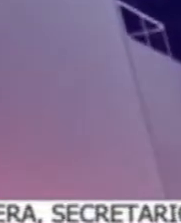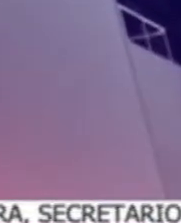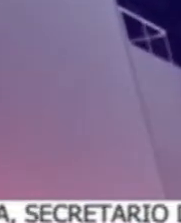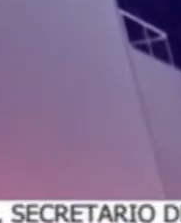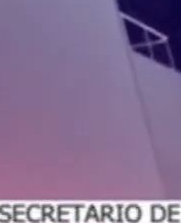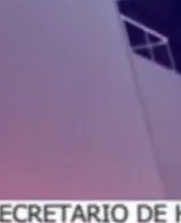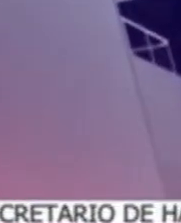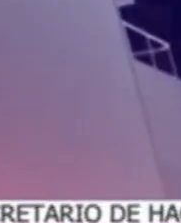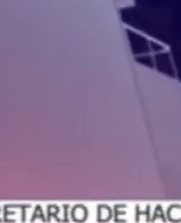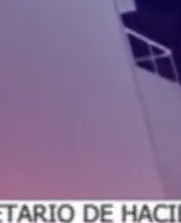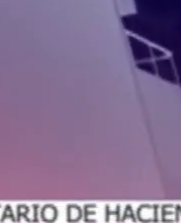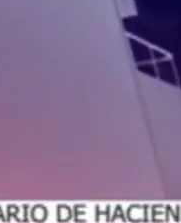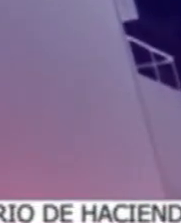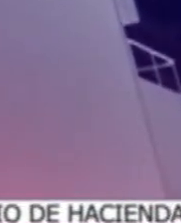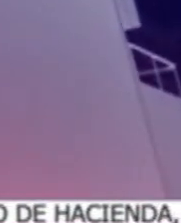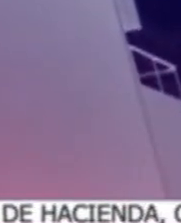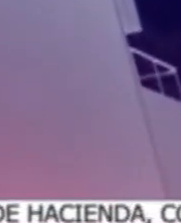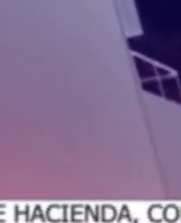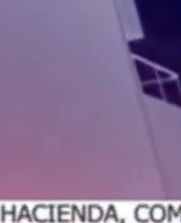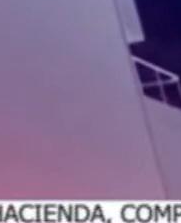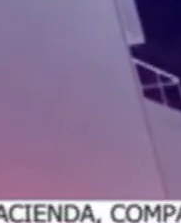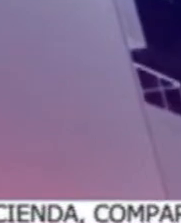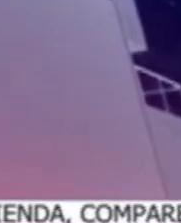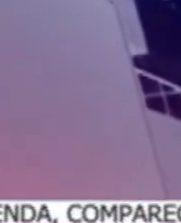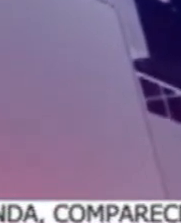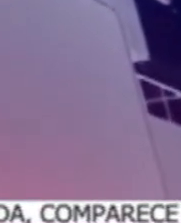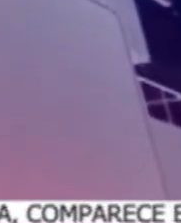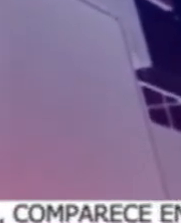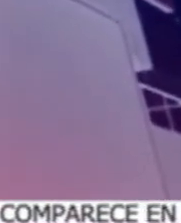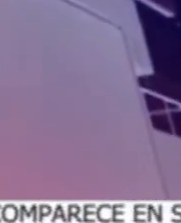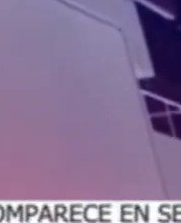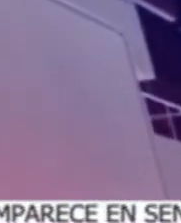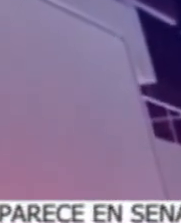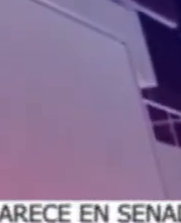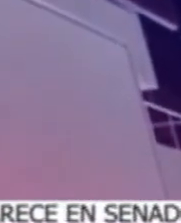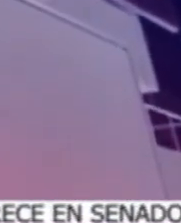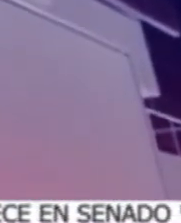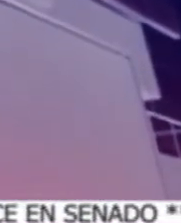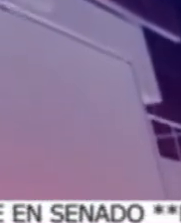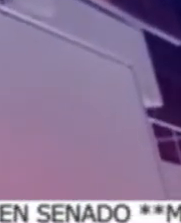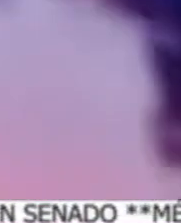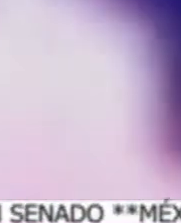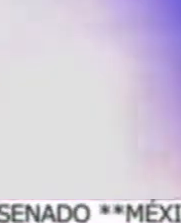Efemérides. Una mirada al pasado. Una mirada al pasado.